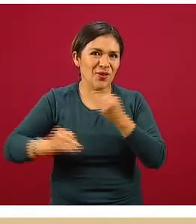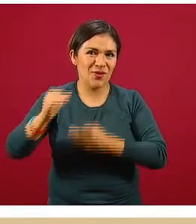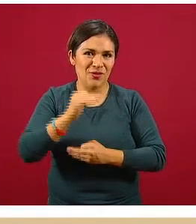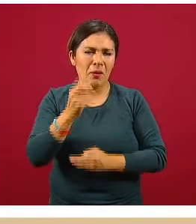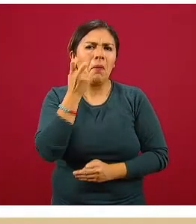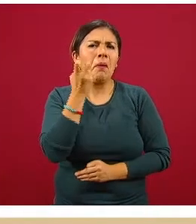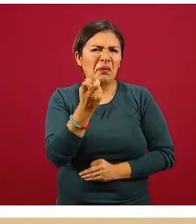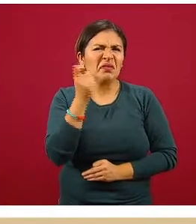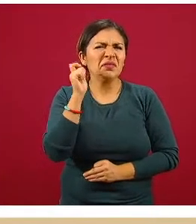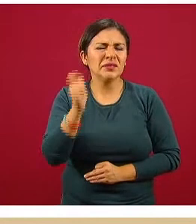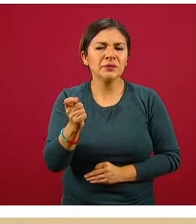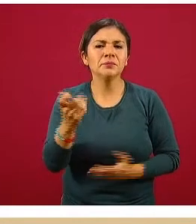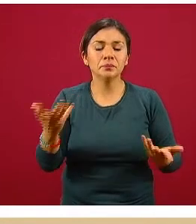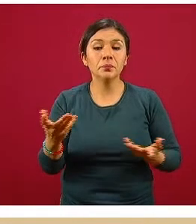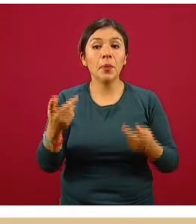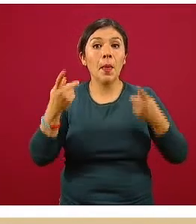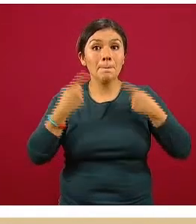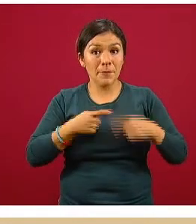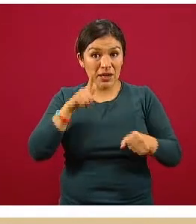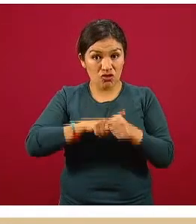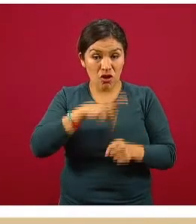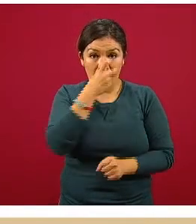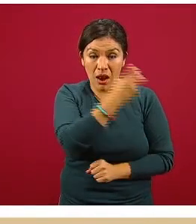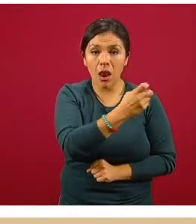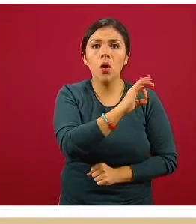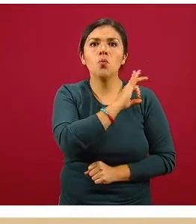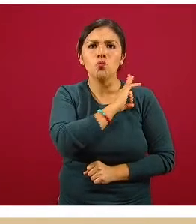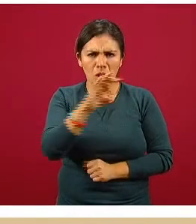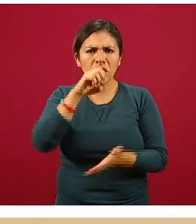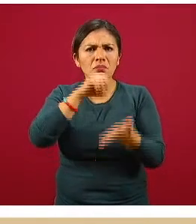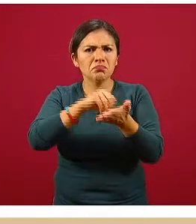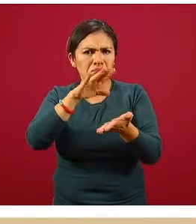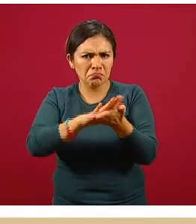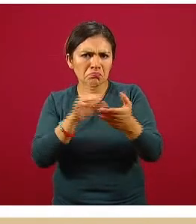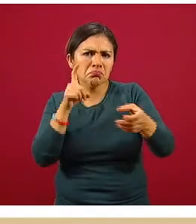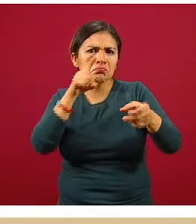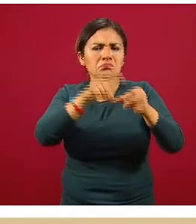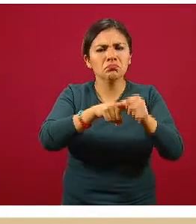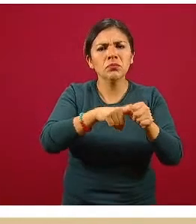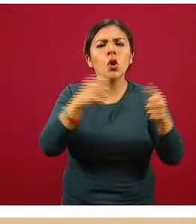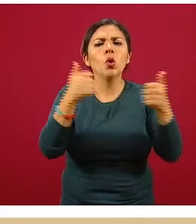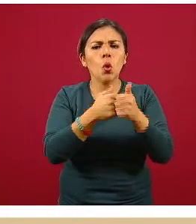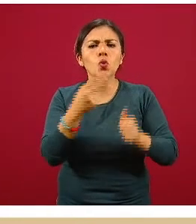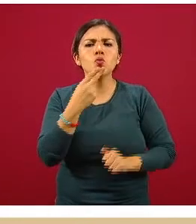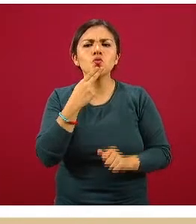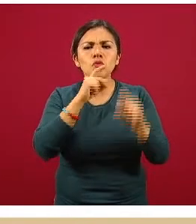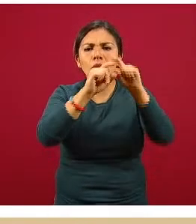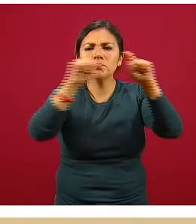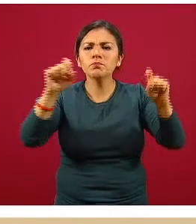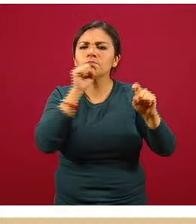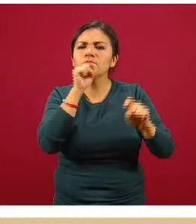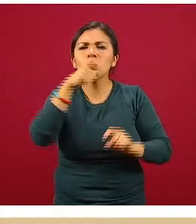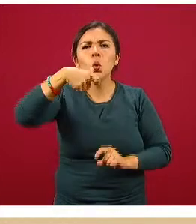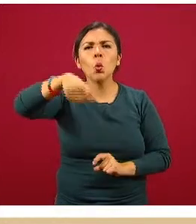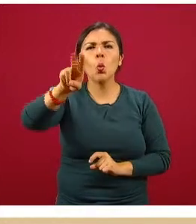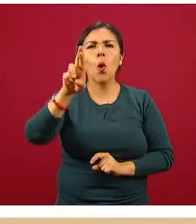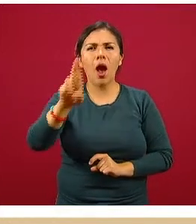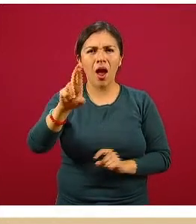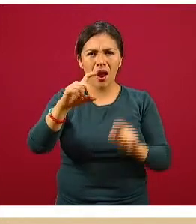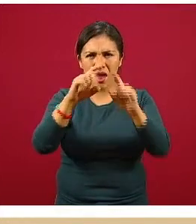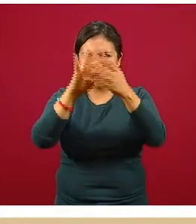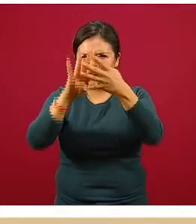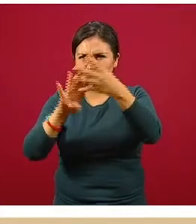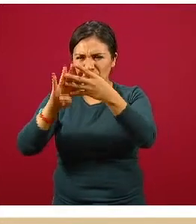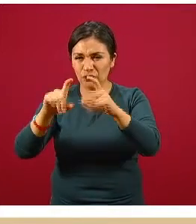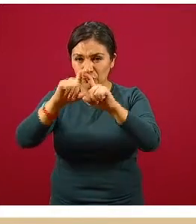un sistema en donde el personal puede registrarse utilizando este código QR. Hay